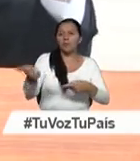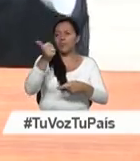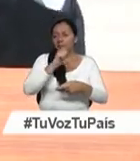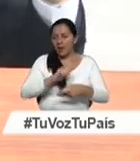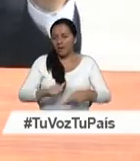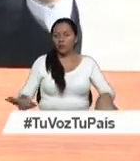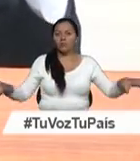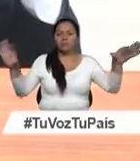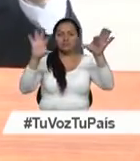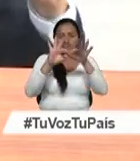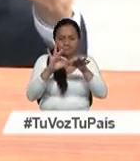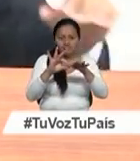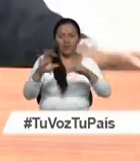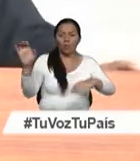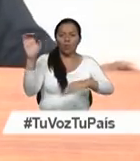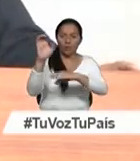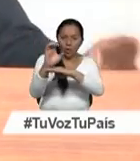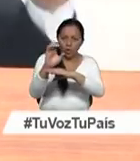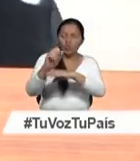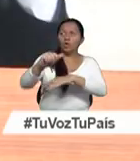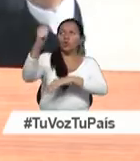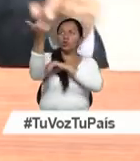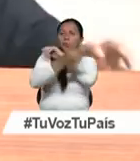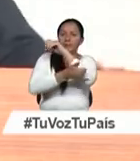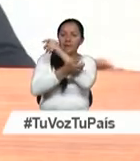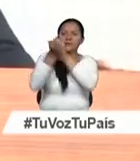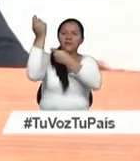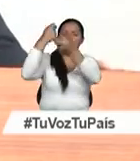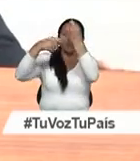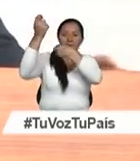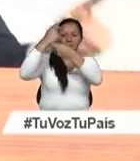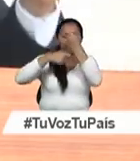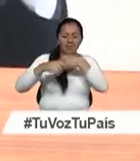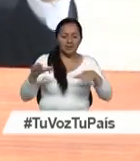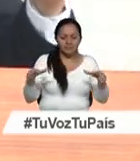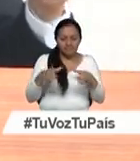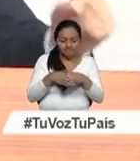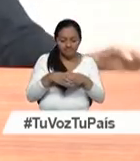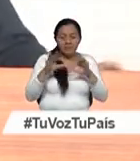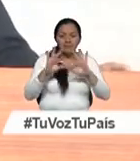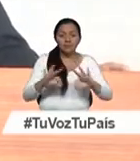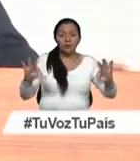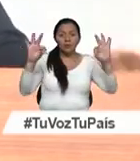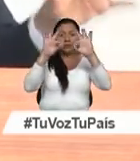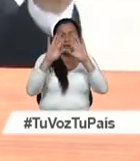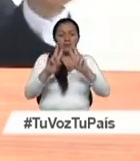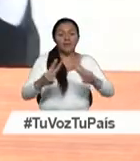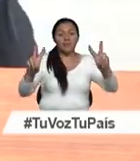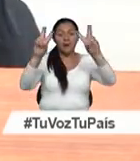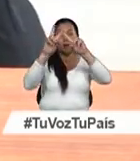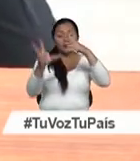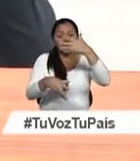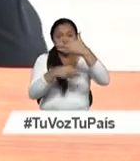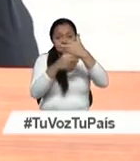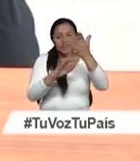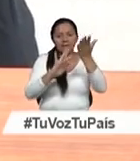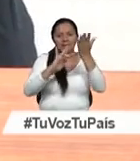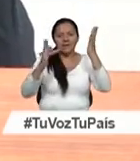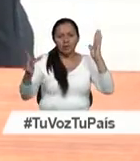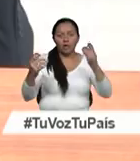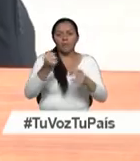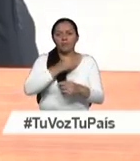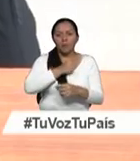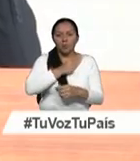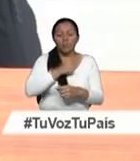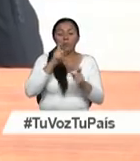que ustedes aumenten su capacidad productiva, su capacidad instalada, su desagregación tecnológica, su componente nacional,